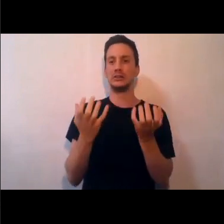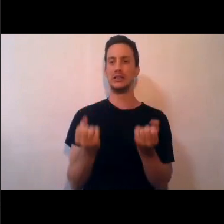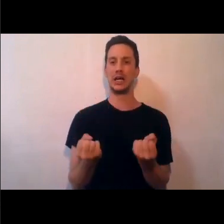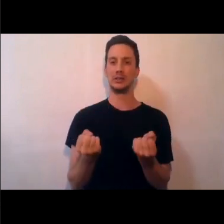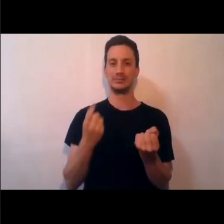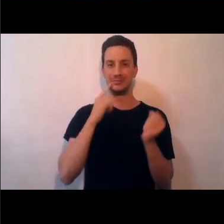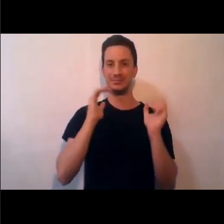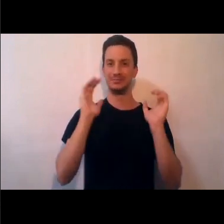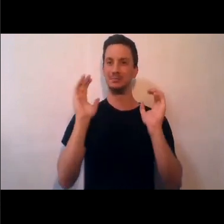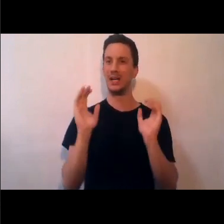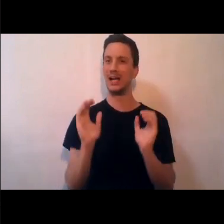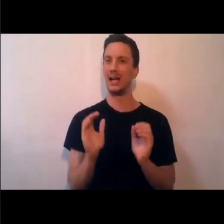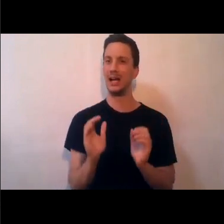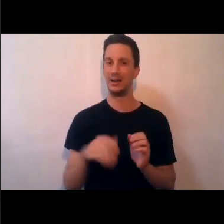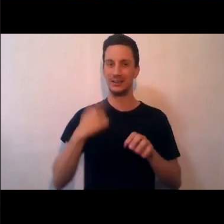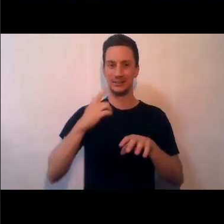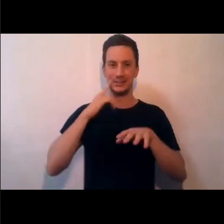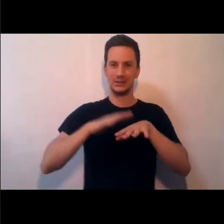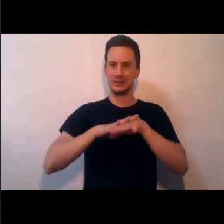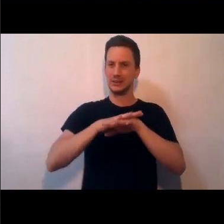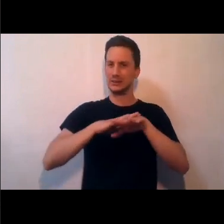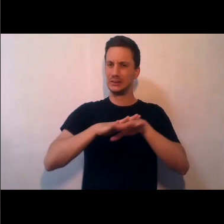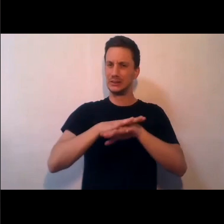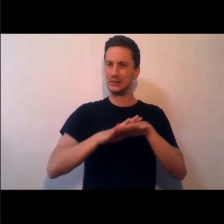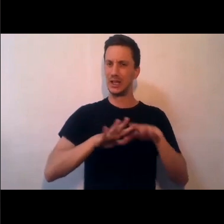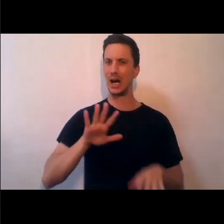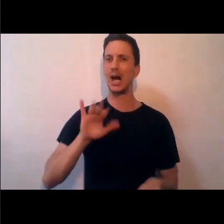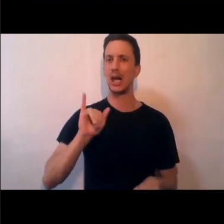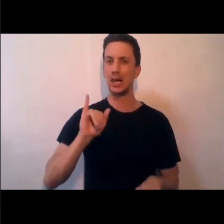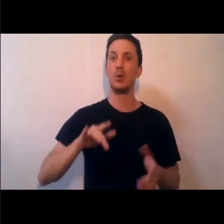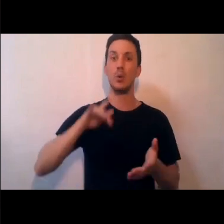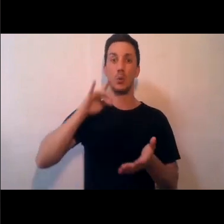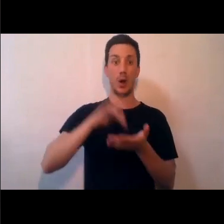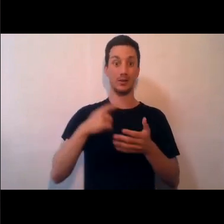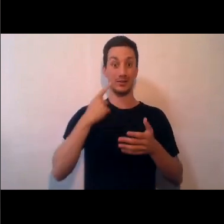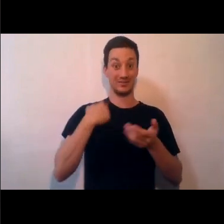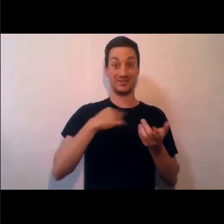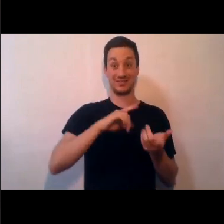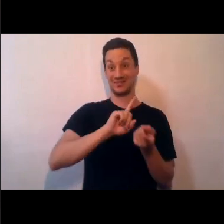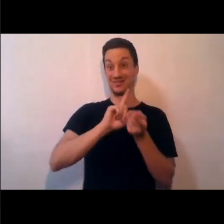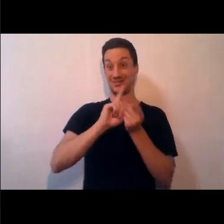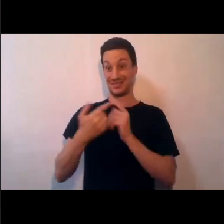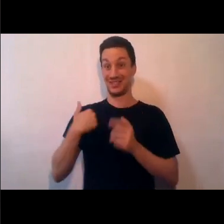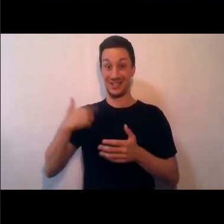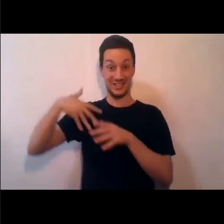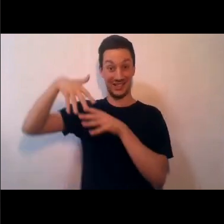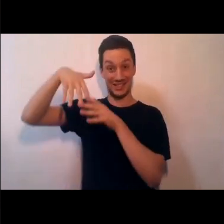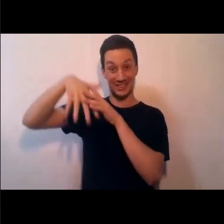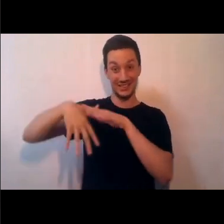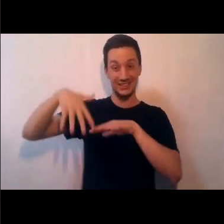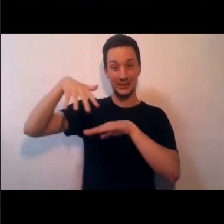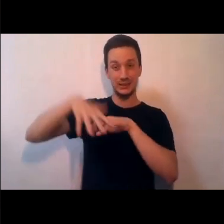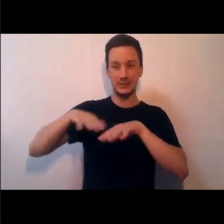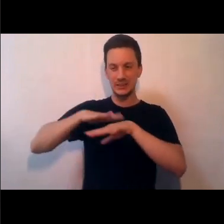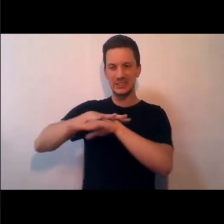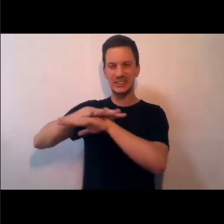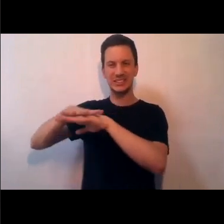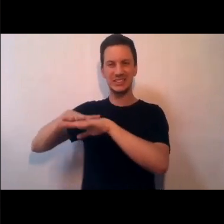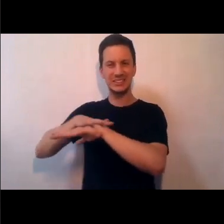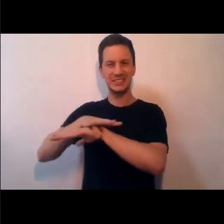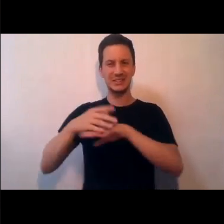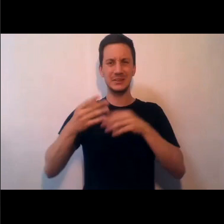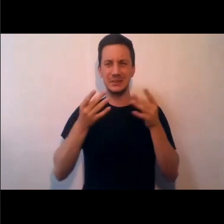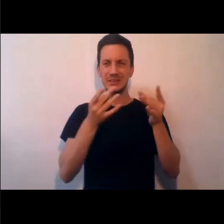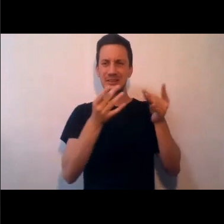y descamativa, y luego, al tenerla alterada, como os he dicho, hay irritantes o sustancias que